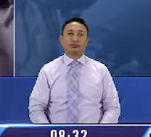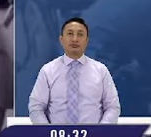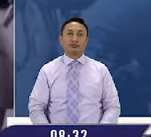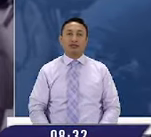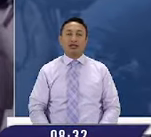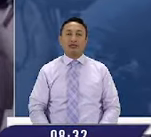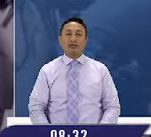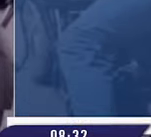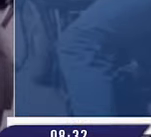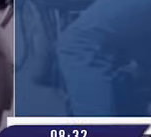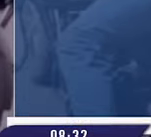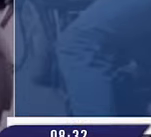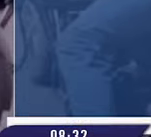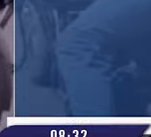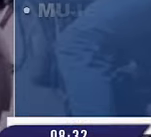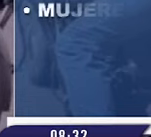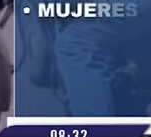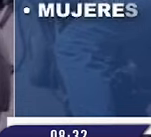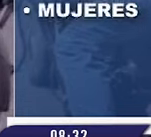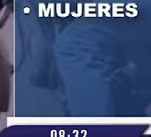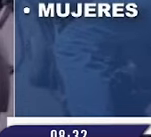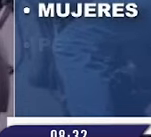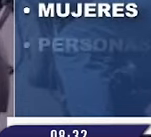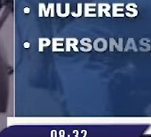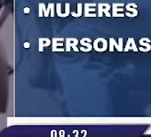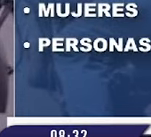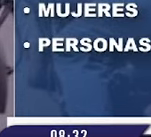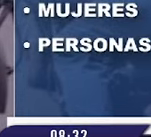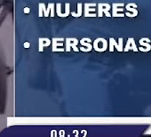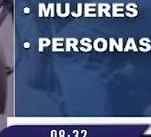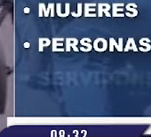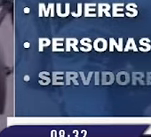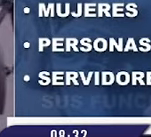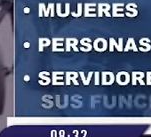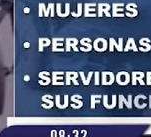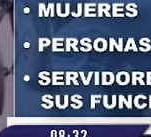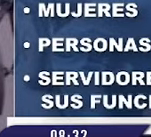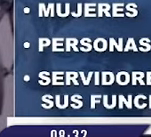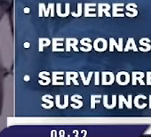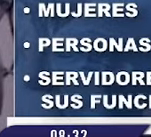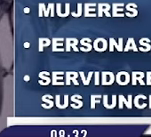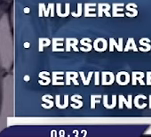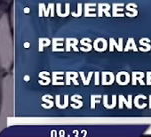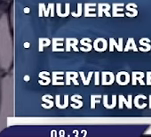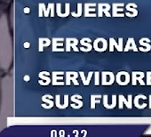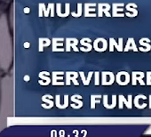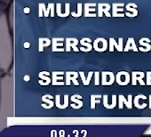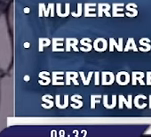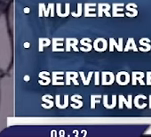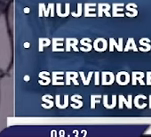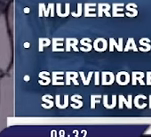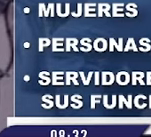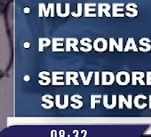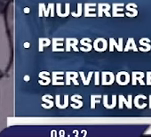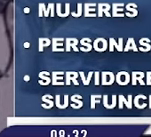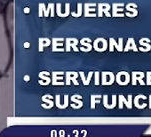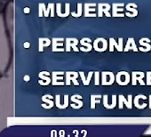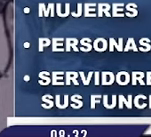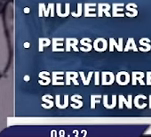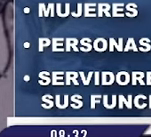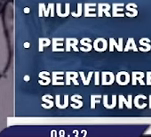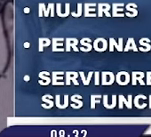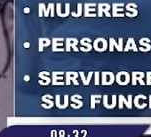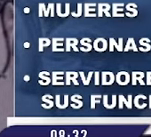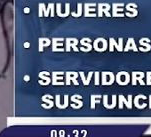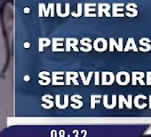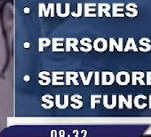o hermanos del conductor, personas con discapacidad, adultos mayores, mujeres, personas menores de 12 años,